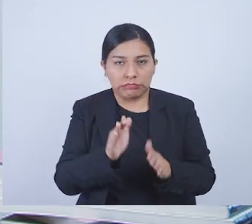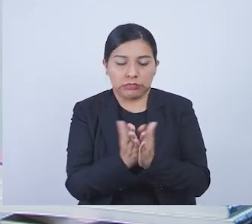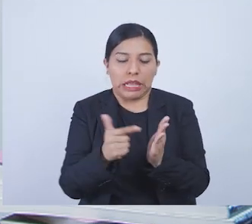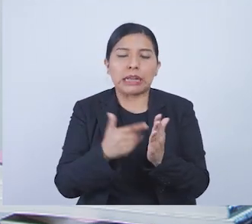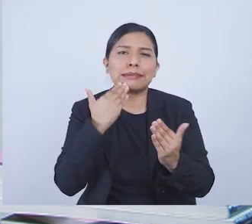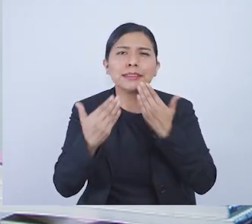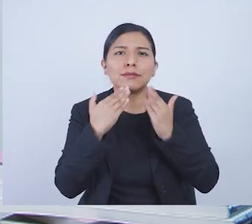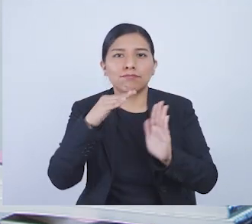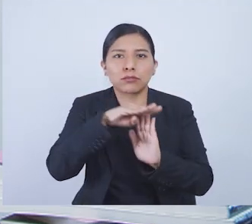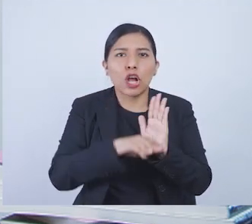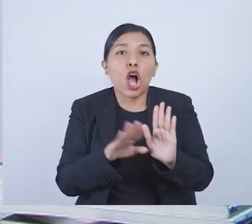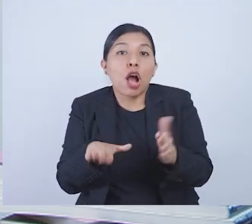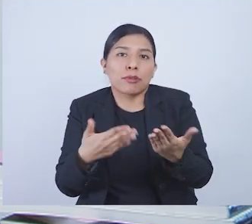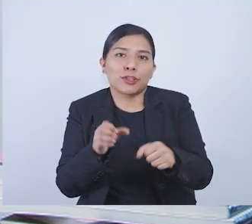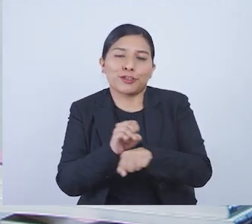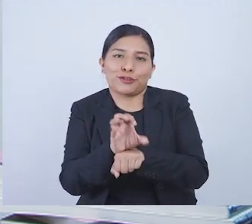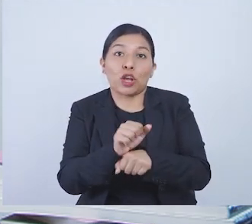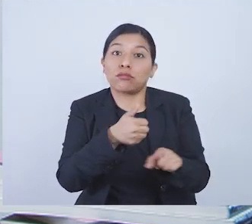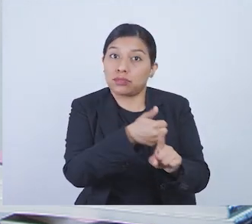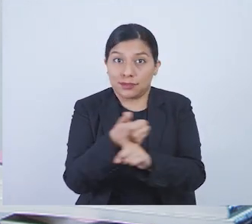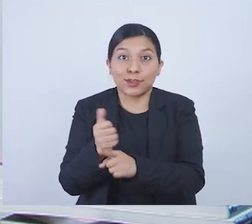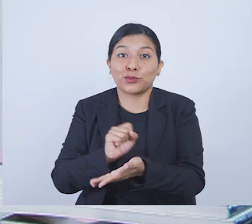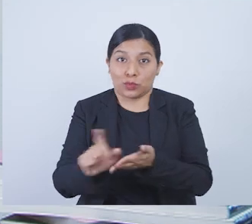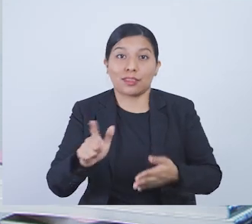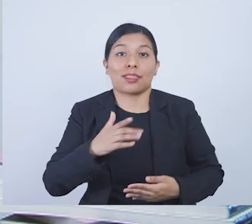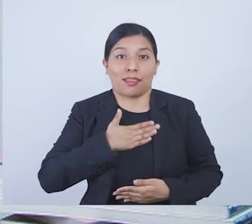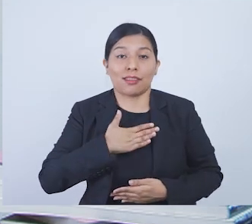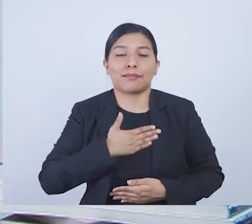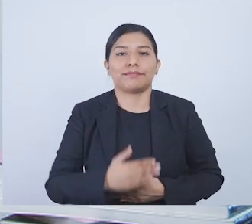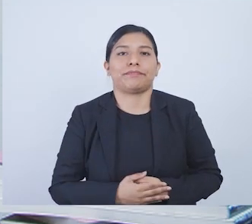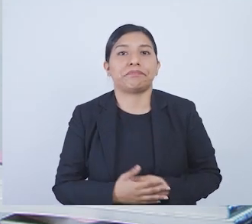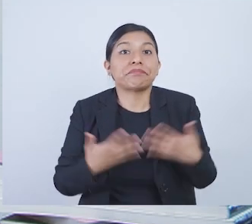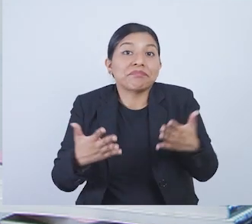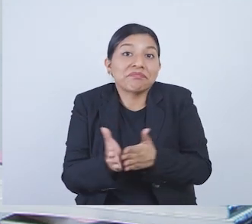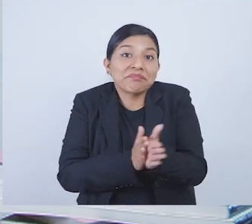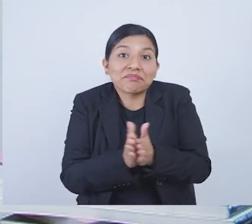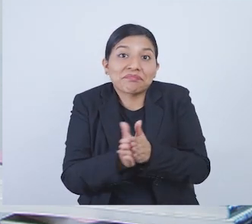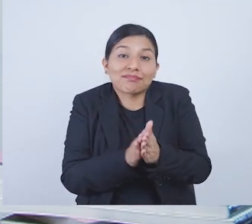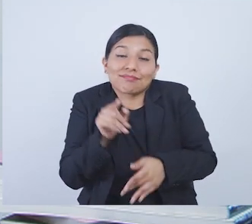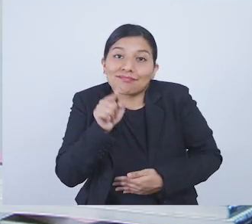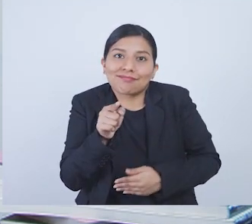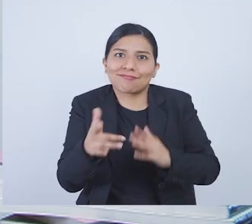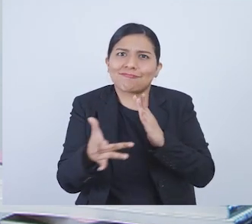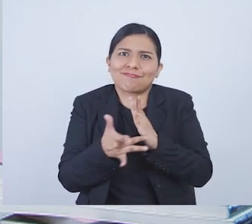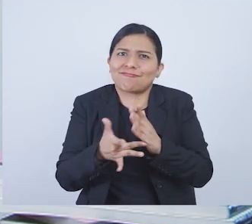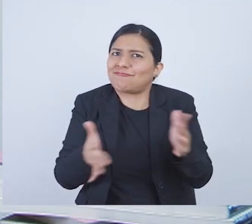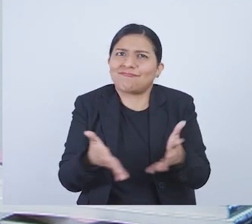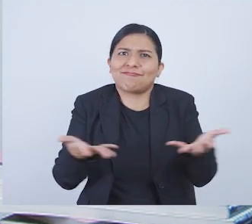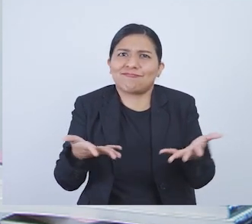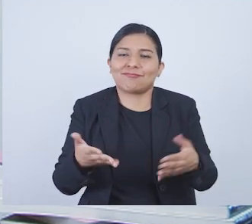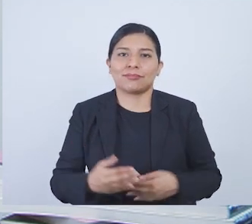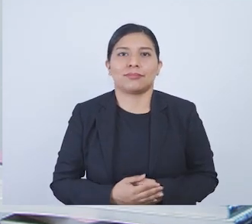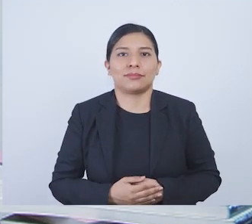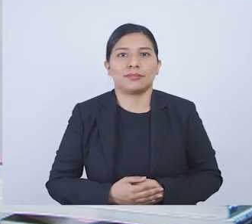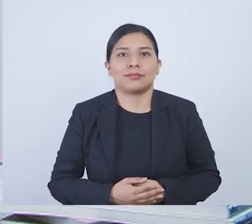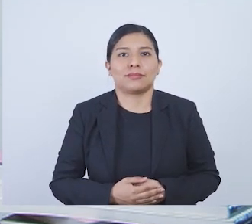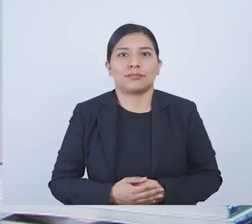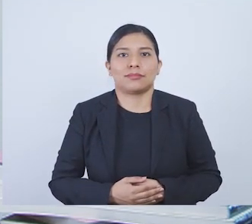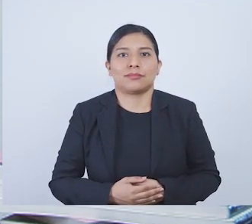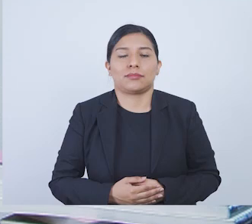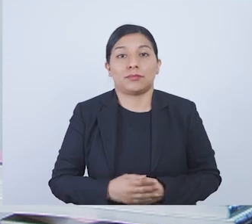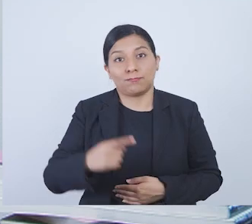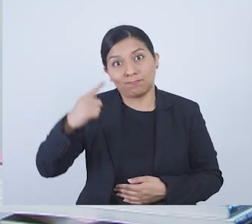que también está en cada una de las escuelas. Pues resulta que lo interesante de esta técnica es que activa